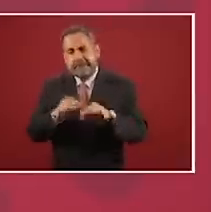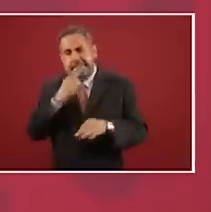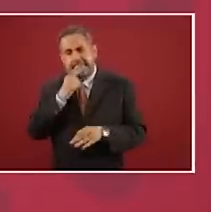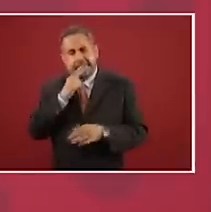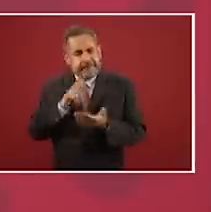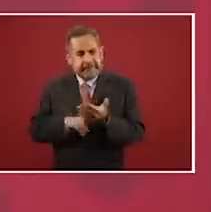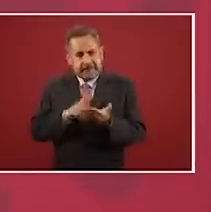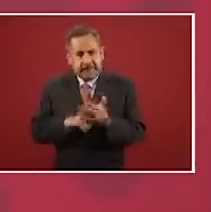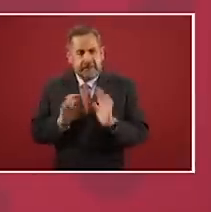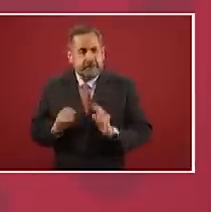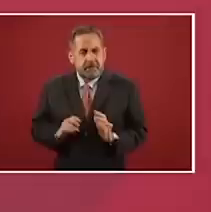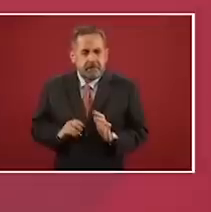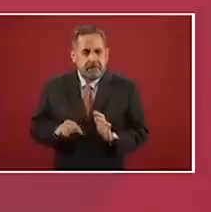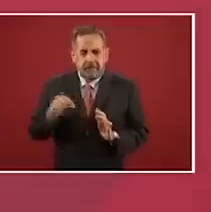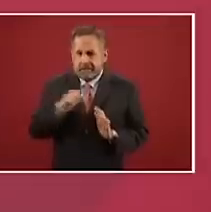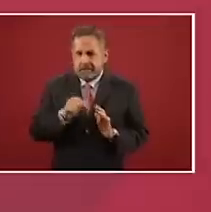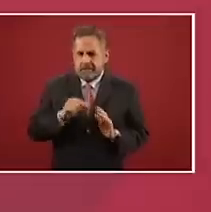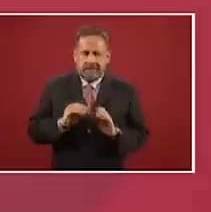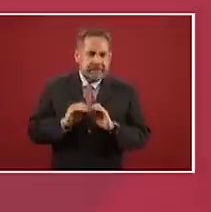Es